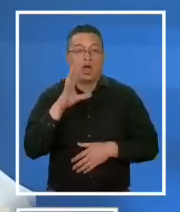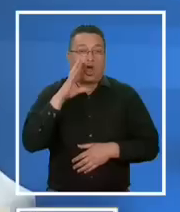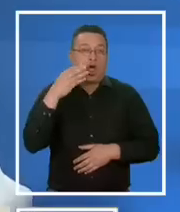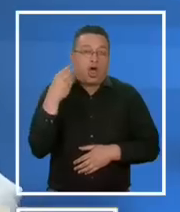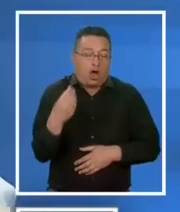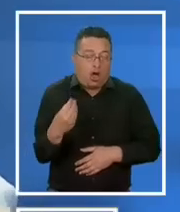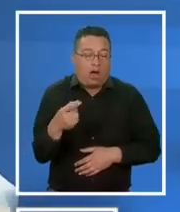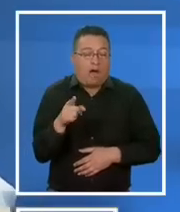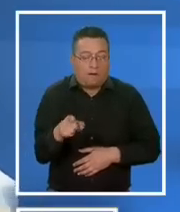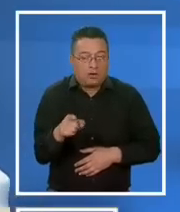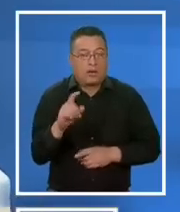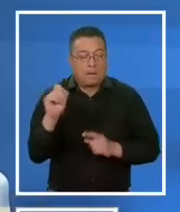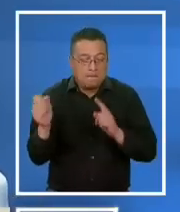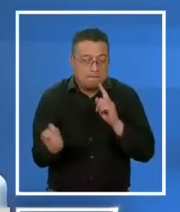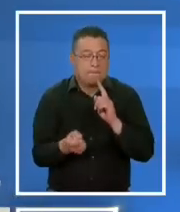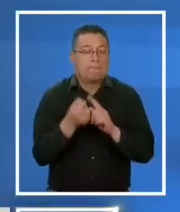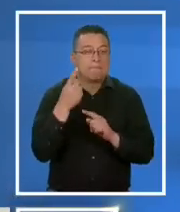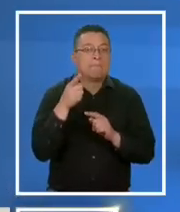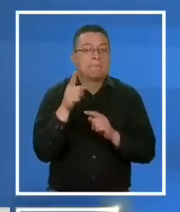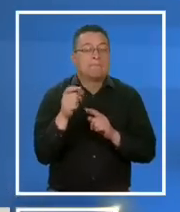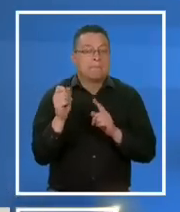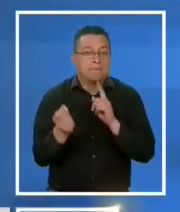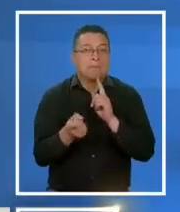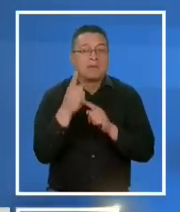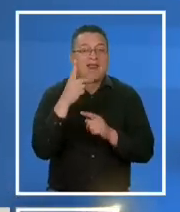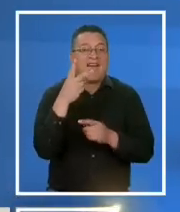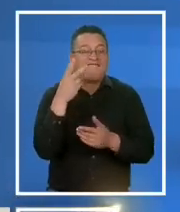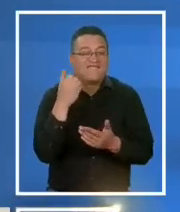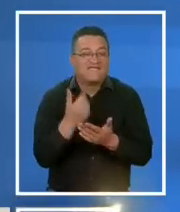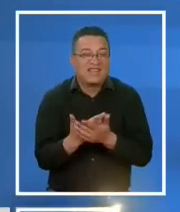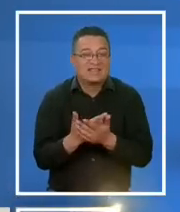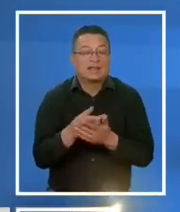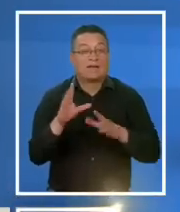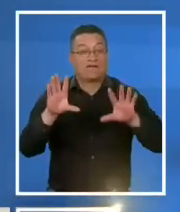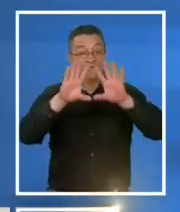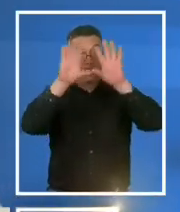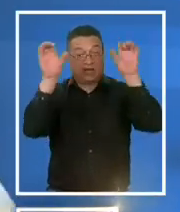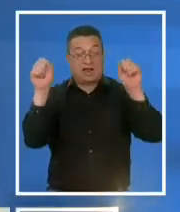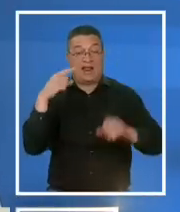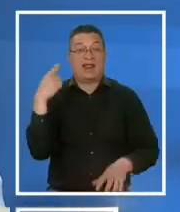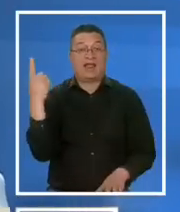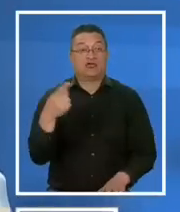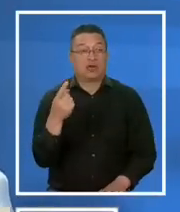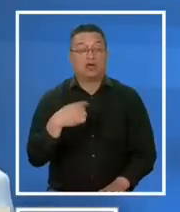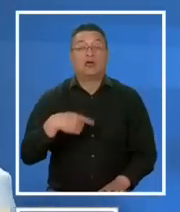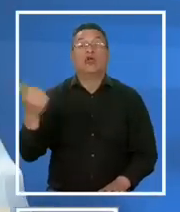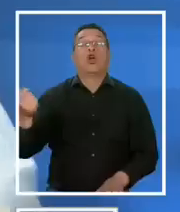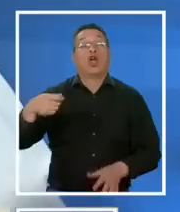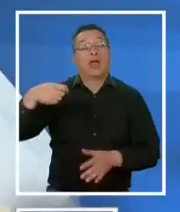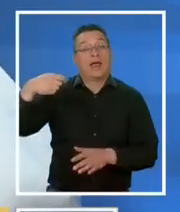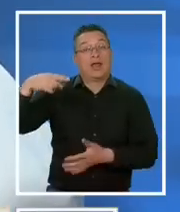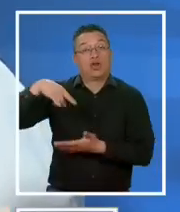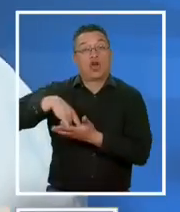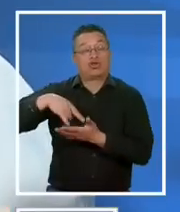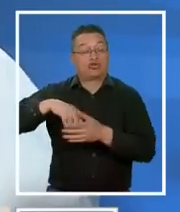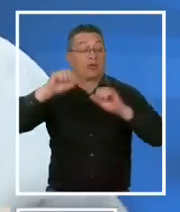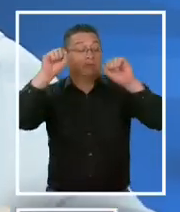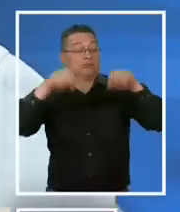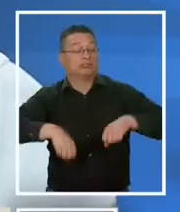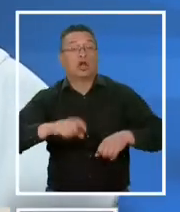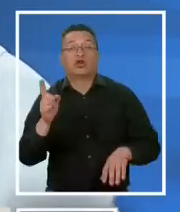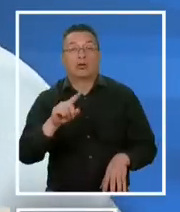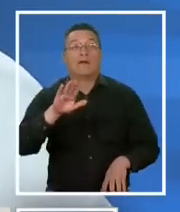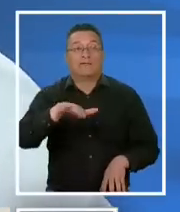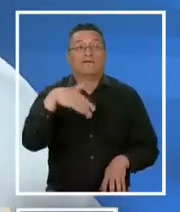evidente que este es el primer o sea es la primera vez en donde un fiscal nacional no es ratificado por el congreso Y eso obviamente un fracaso